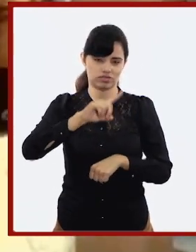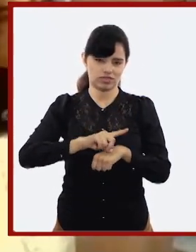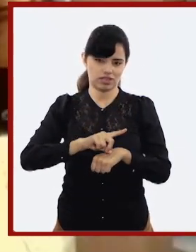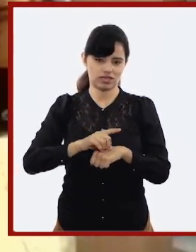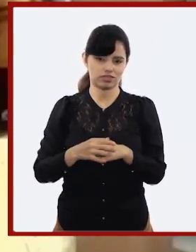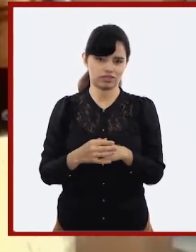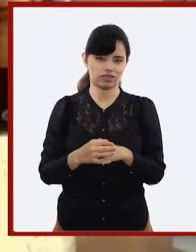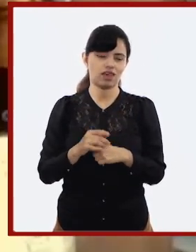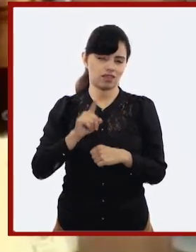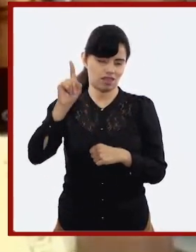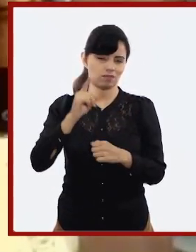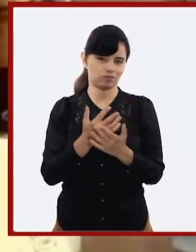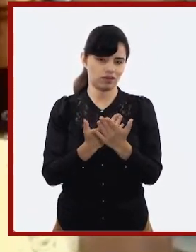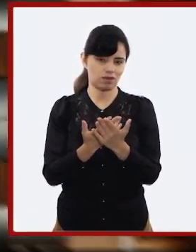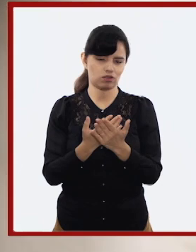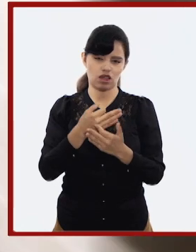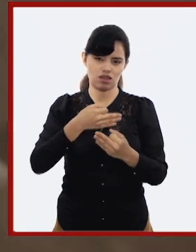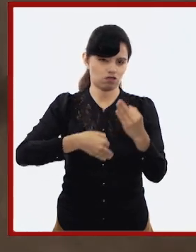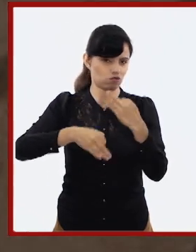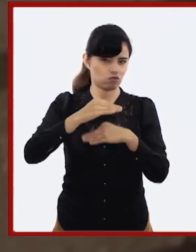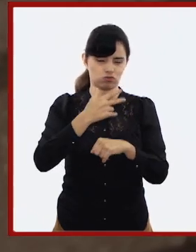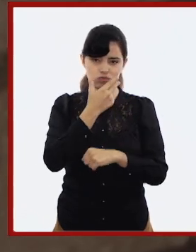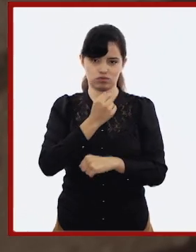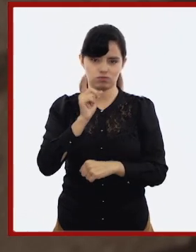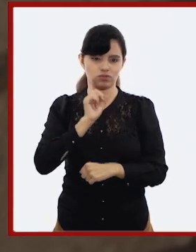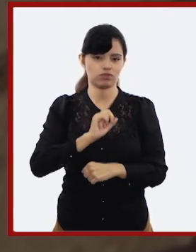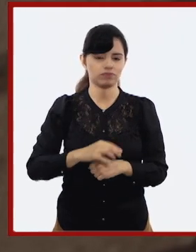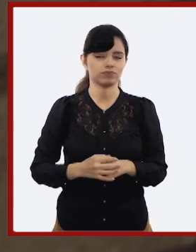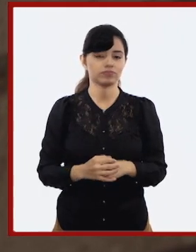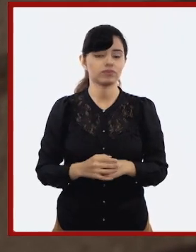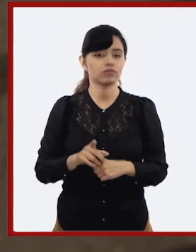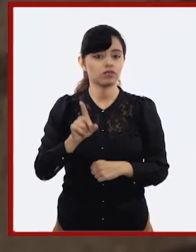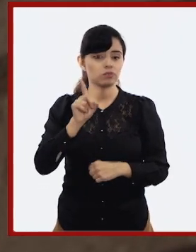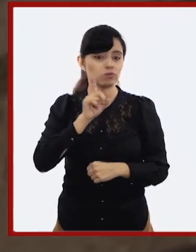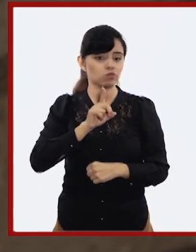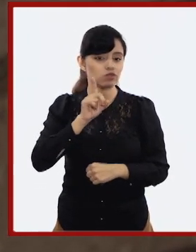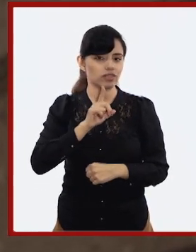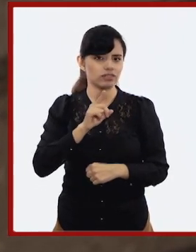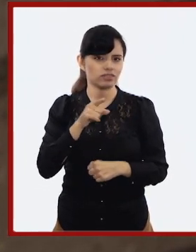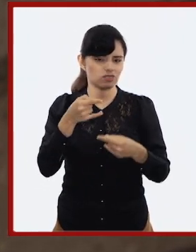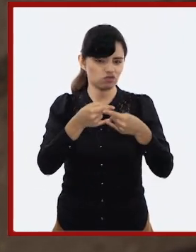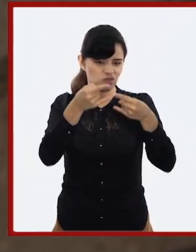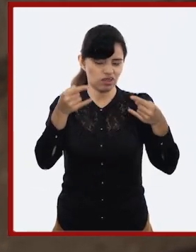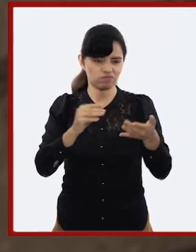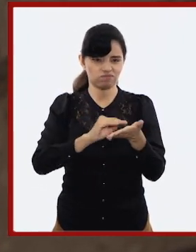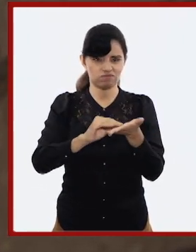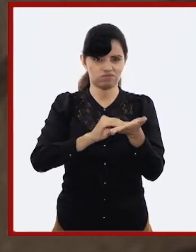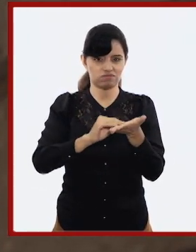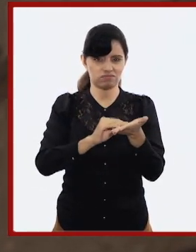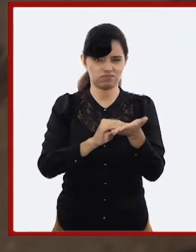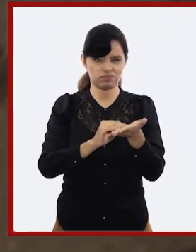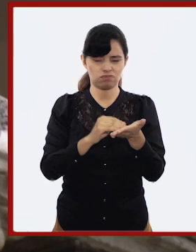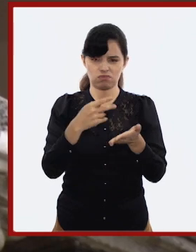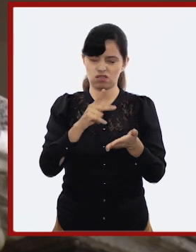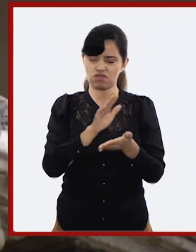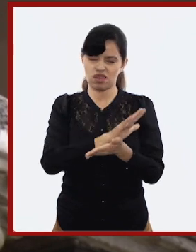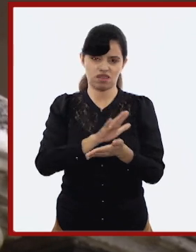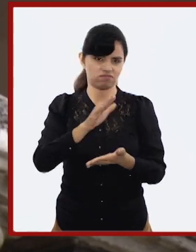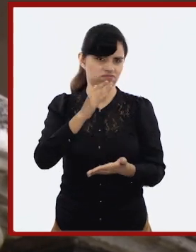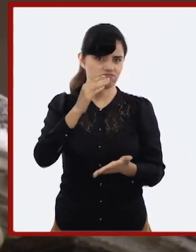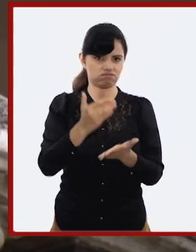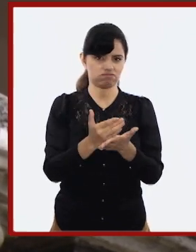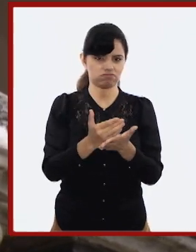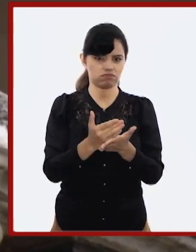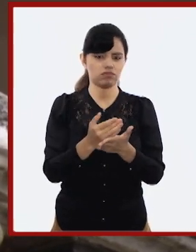les esperamos, a todas y a todos. A las mujeres nos han intentado borrar de la historia, pero eso se acabó. Por